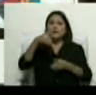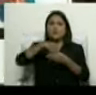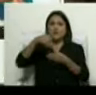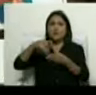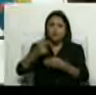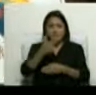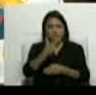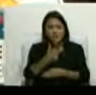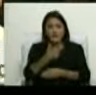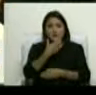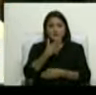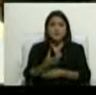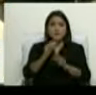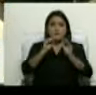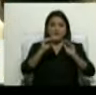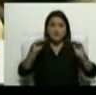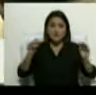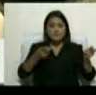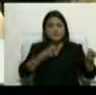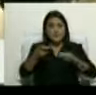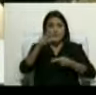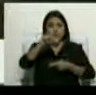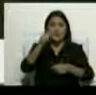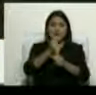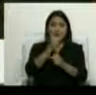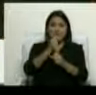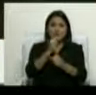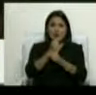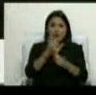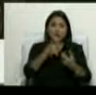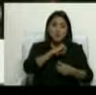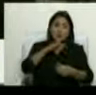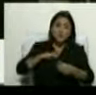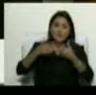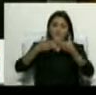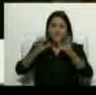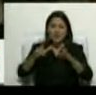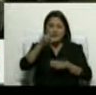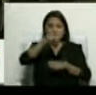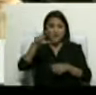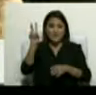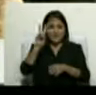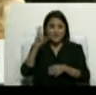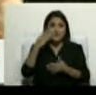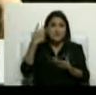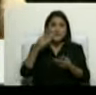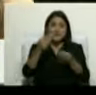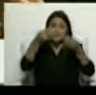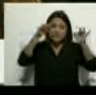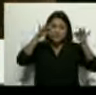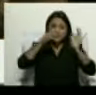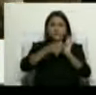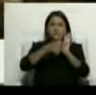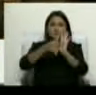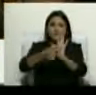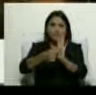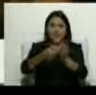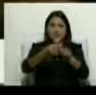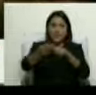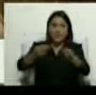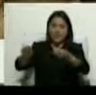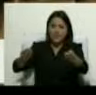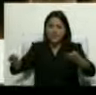invitar a todos los trabajadores y trabajadoras de las entidades de trabajo públicas y privadas a que lleven este volante a todos y cada uno de los trabajadores